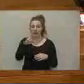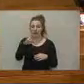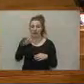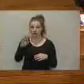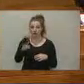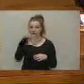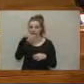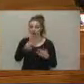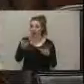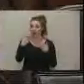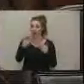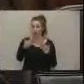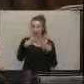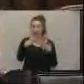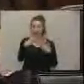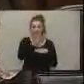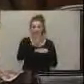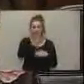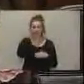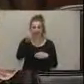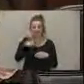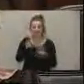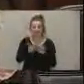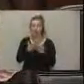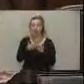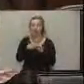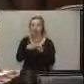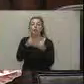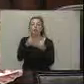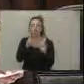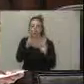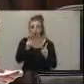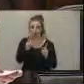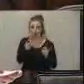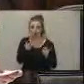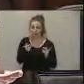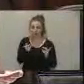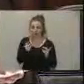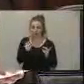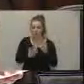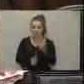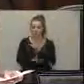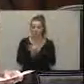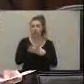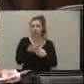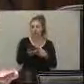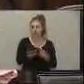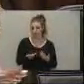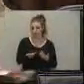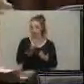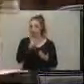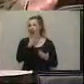Sí, gracias, señora consejera. Yo le pedía el número de plazas que se iban a crear, no qué